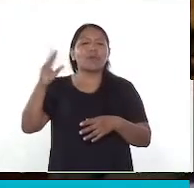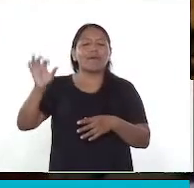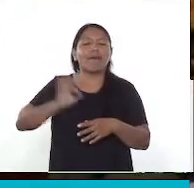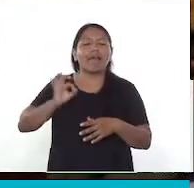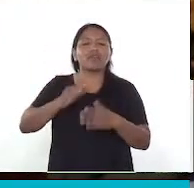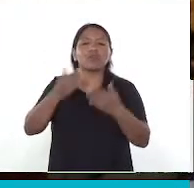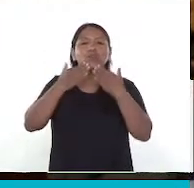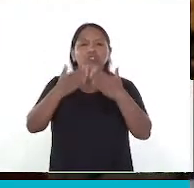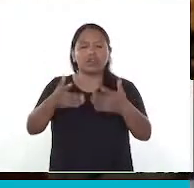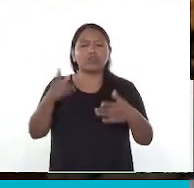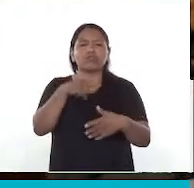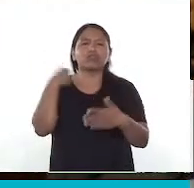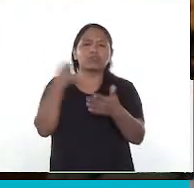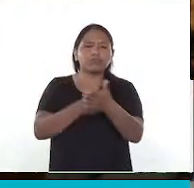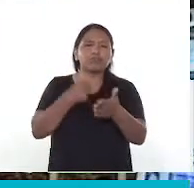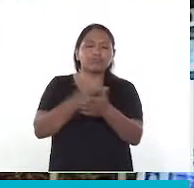todos y sigamos luchando por esto